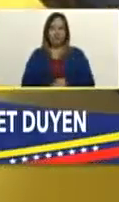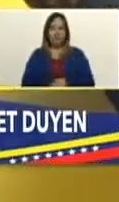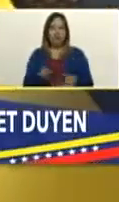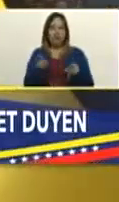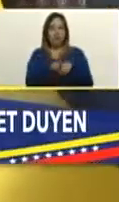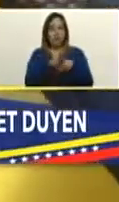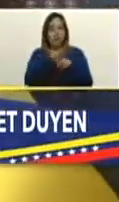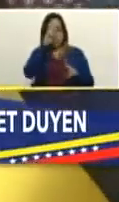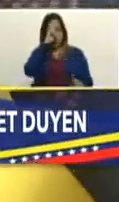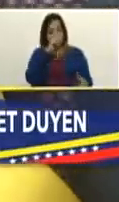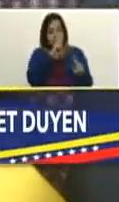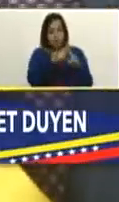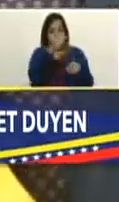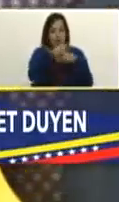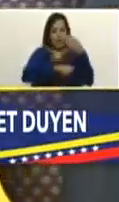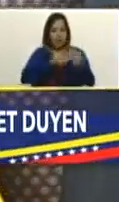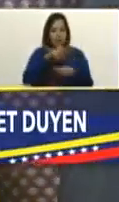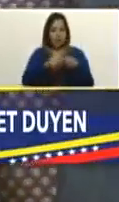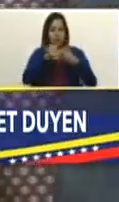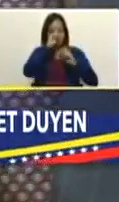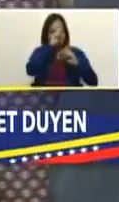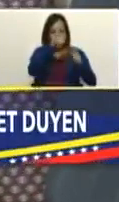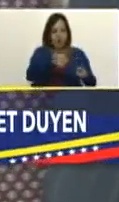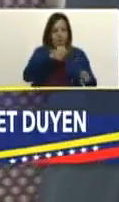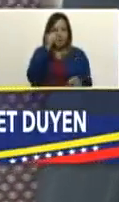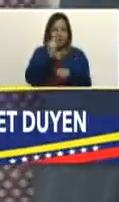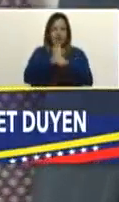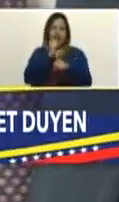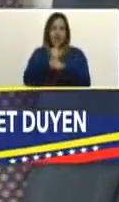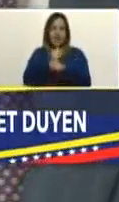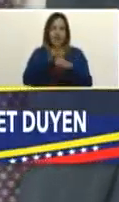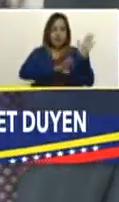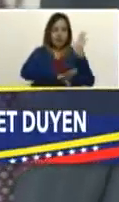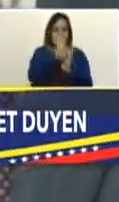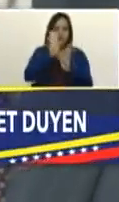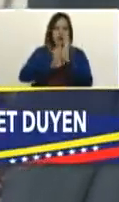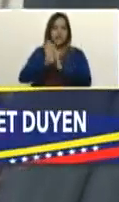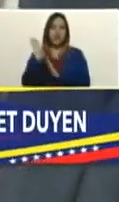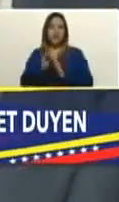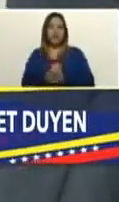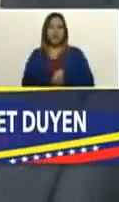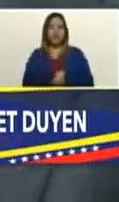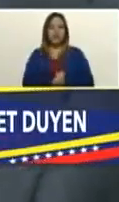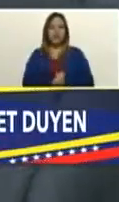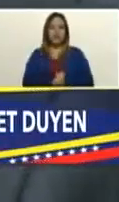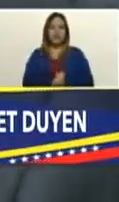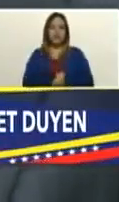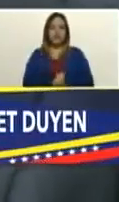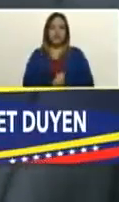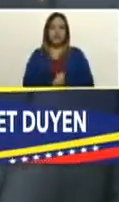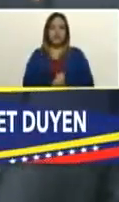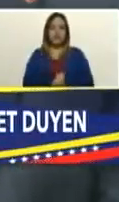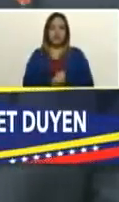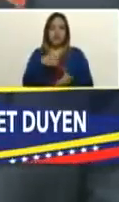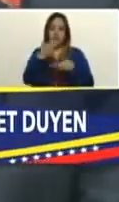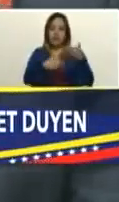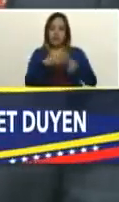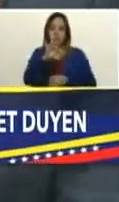reconocimiento a la labor que ha desarrollado en estos